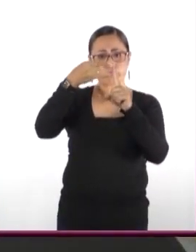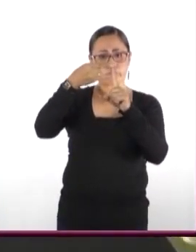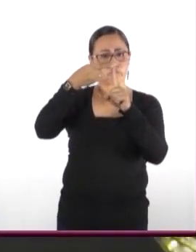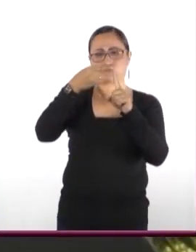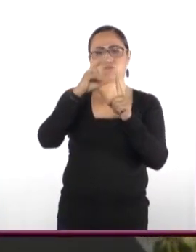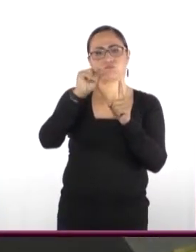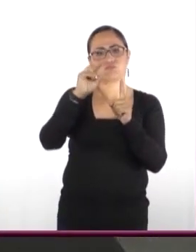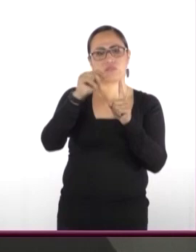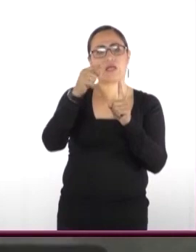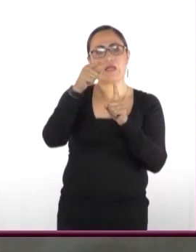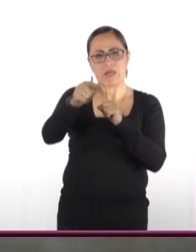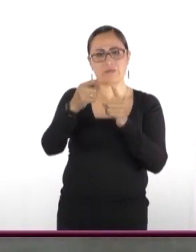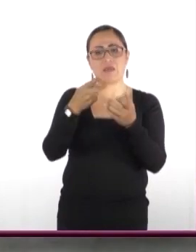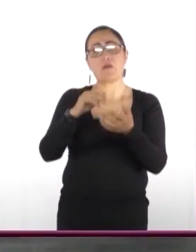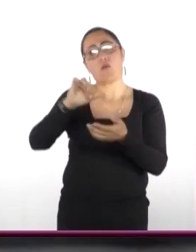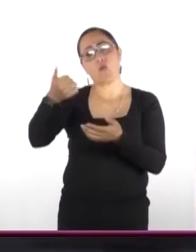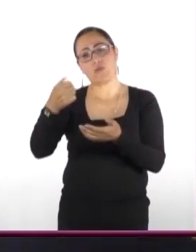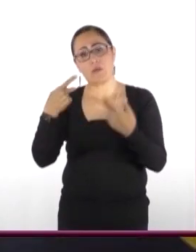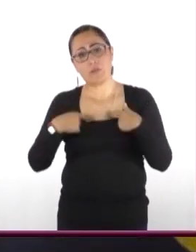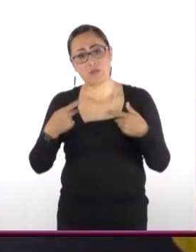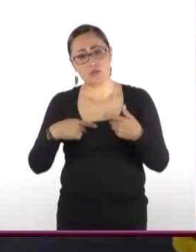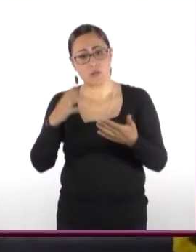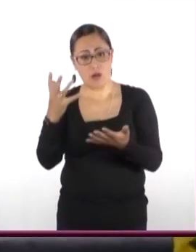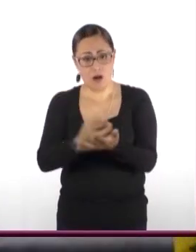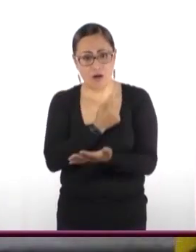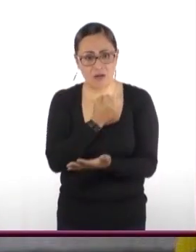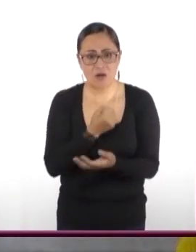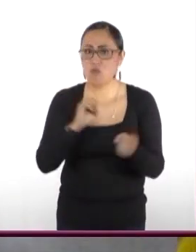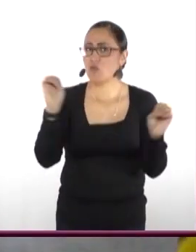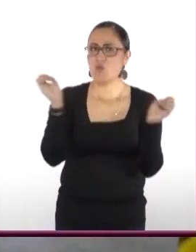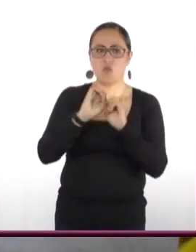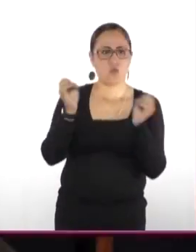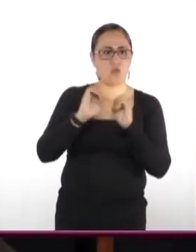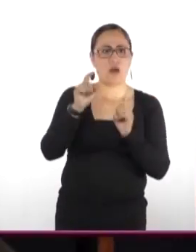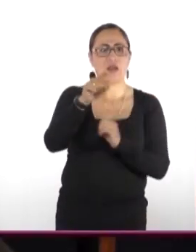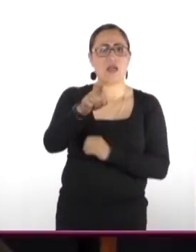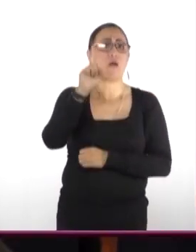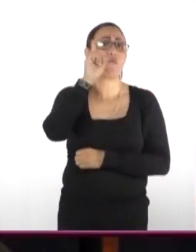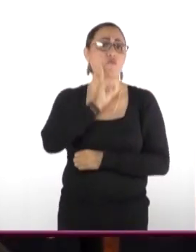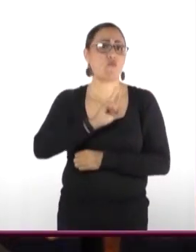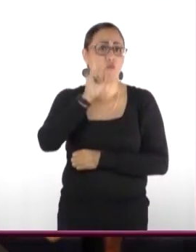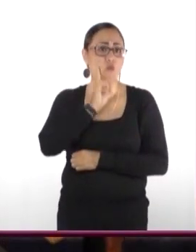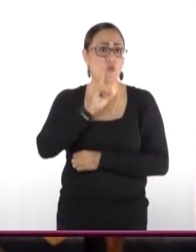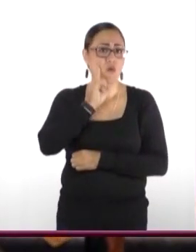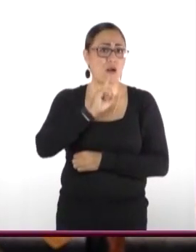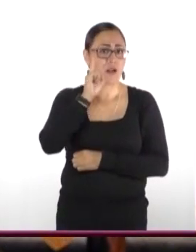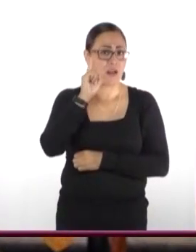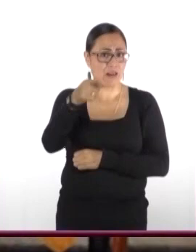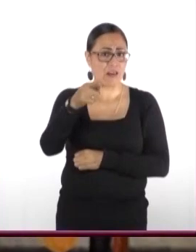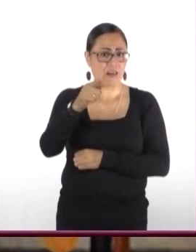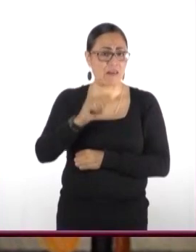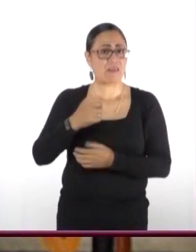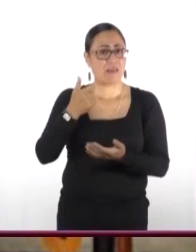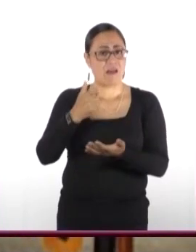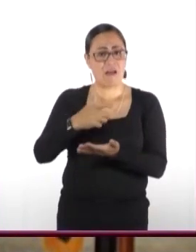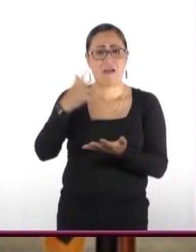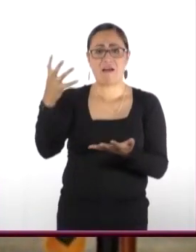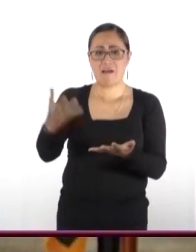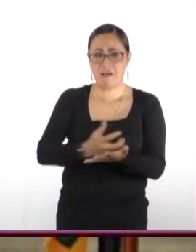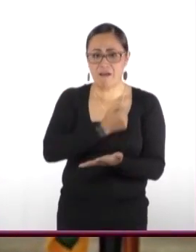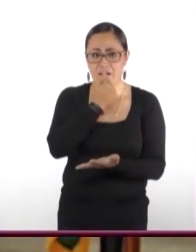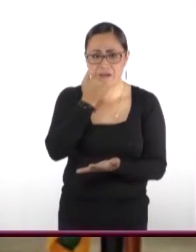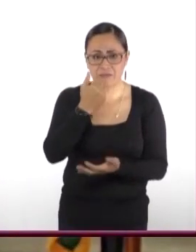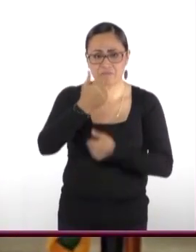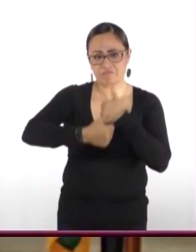récord todavía no se ha roto. ¿Cuáles piensas que son las razones por las cuales sigue siendo la campeona en el doblado